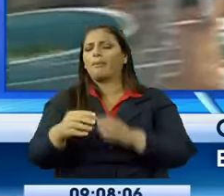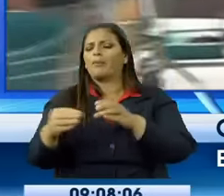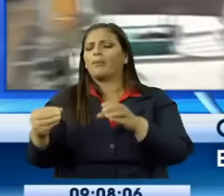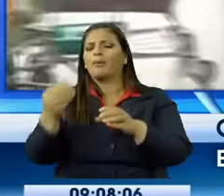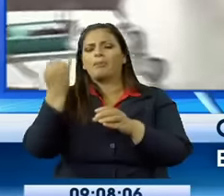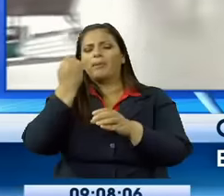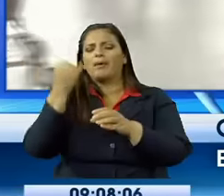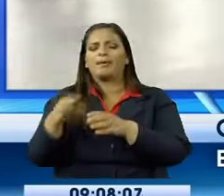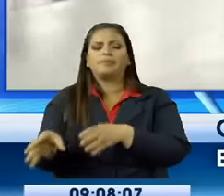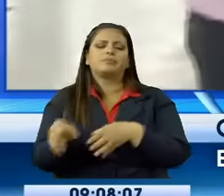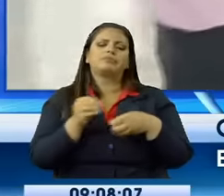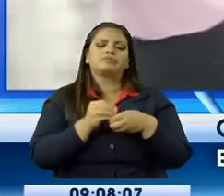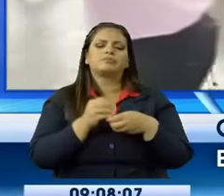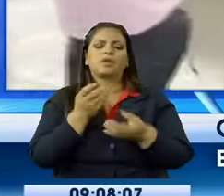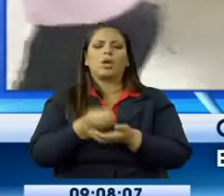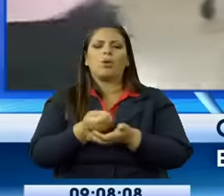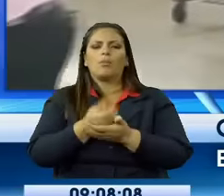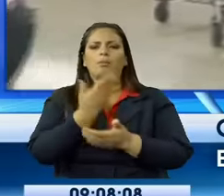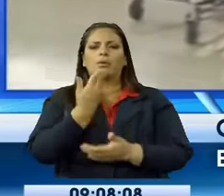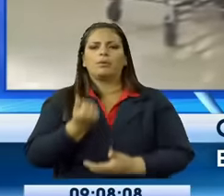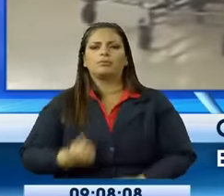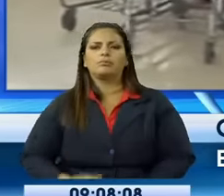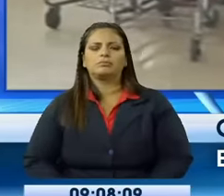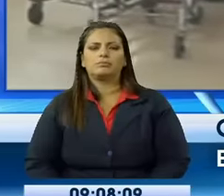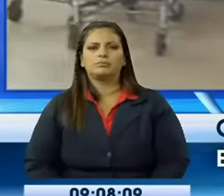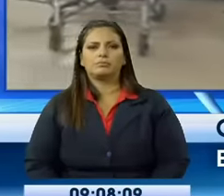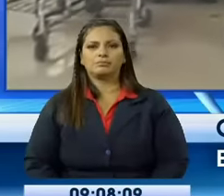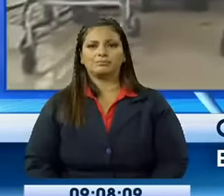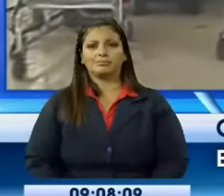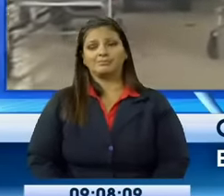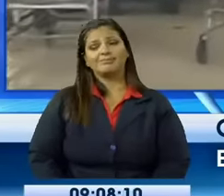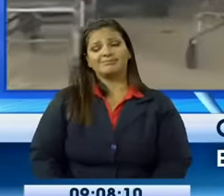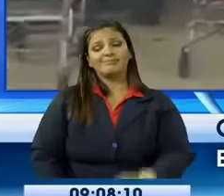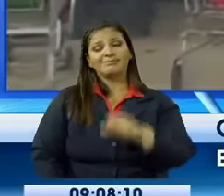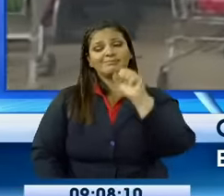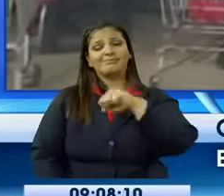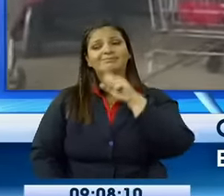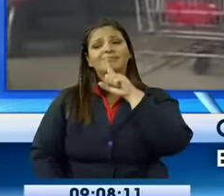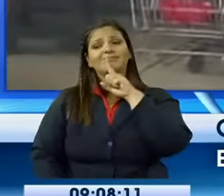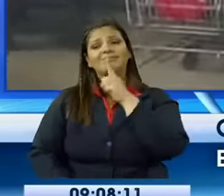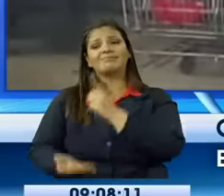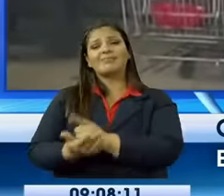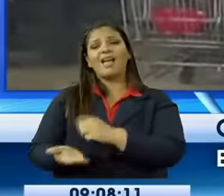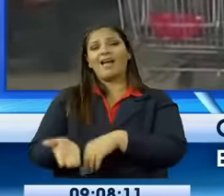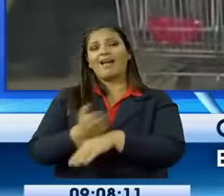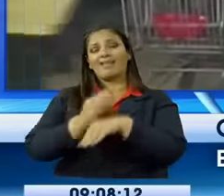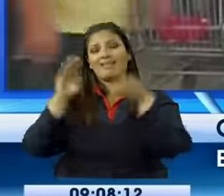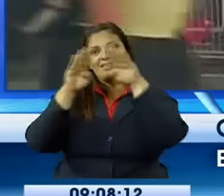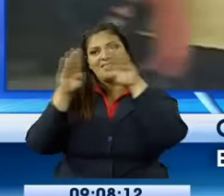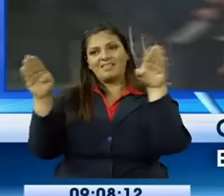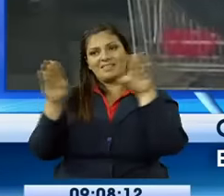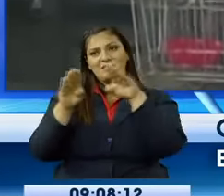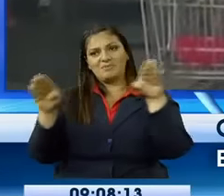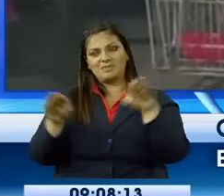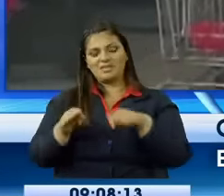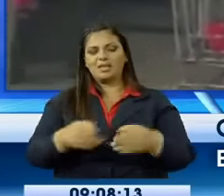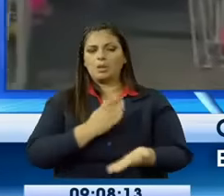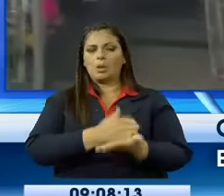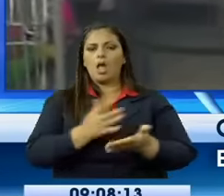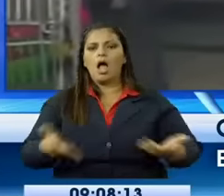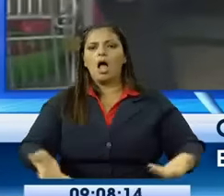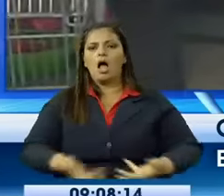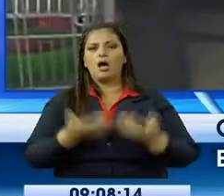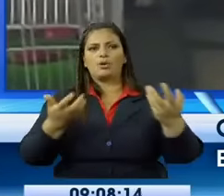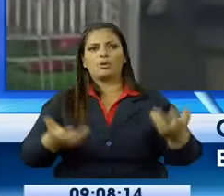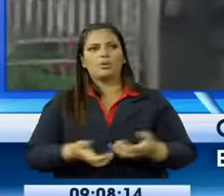diciembre, por eso yo no los compré, porque decían eso, justamente como es diciembre, como es parte del arroz navideño, es parte del plato